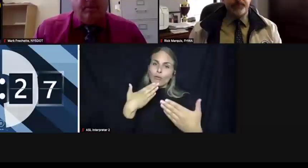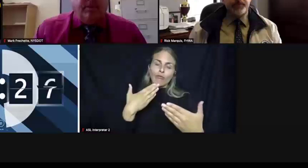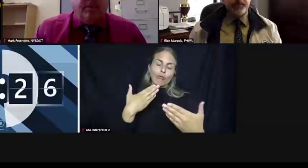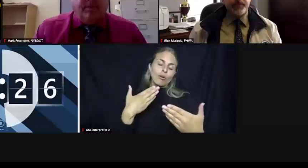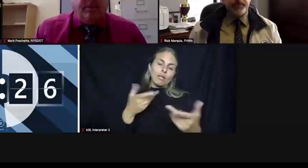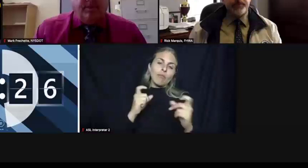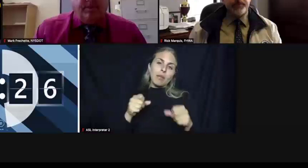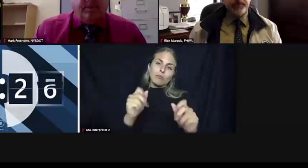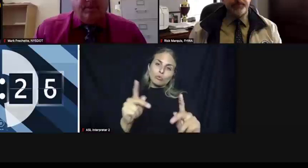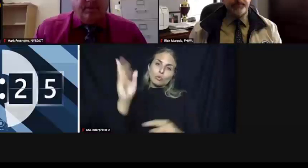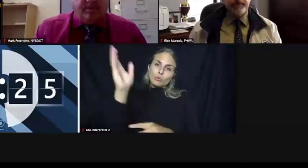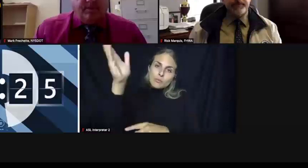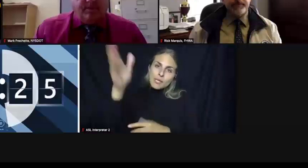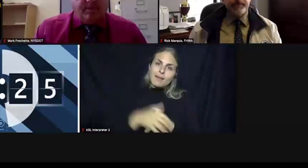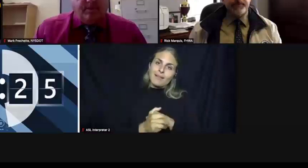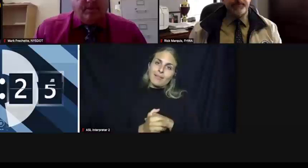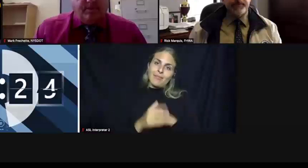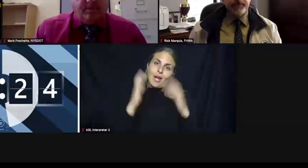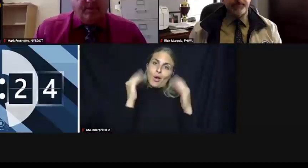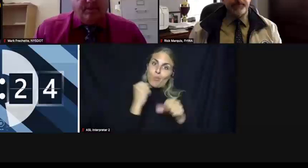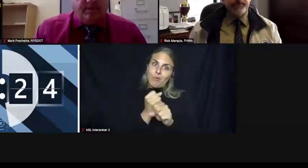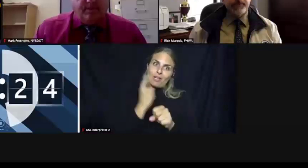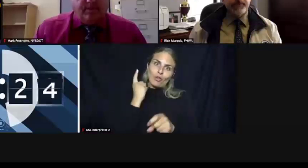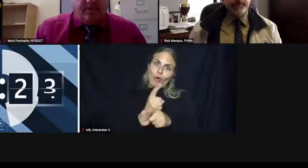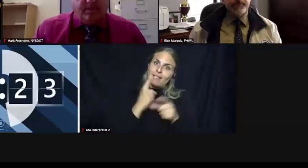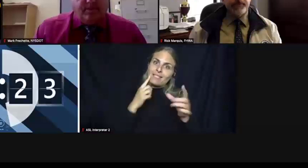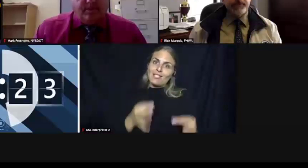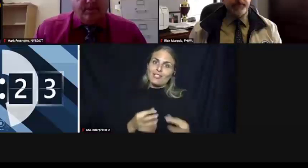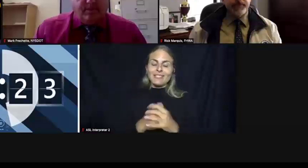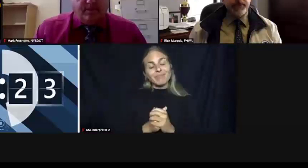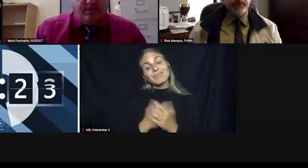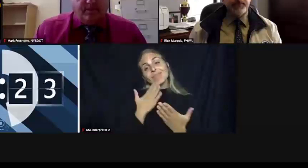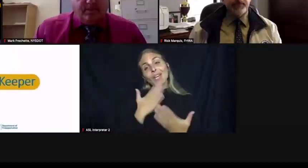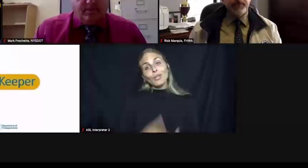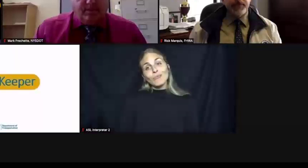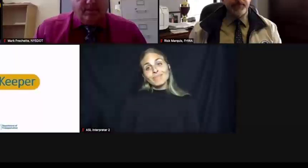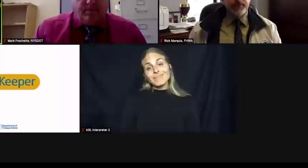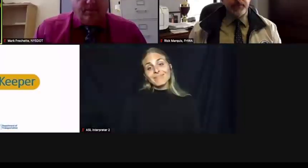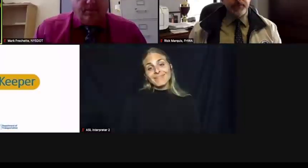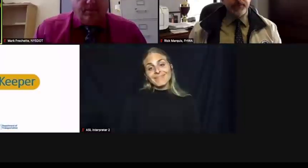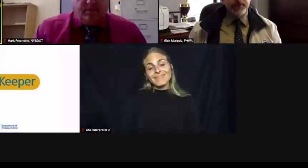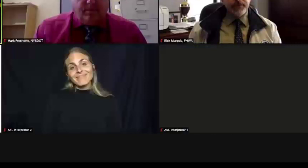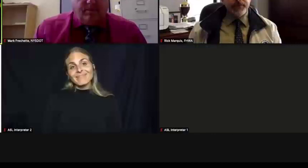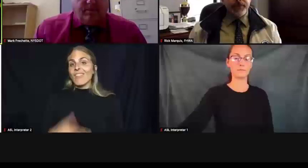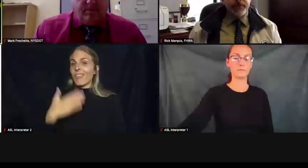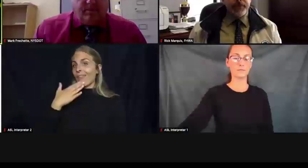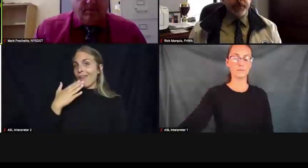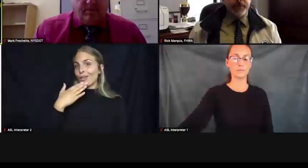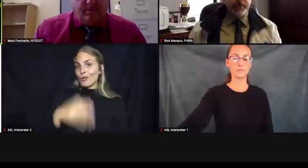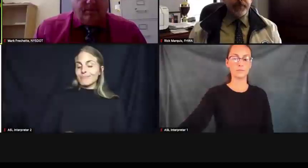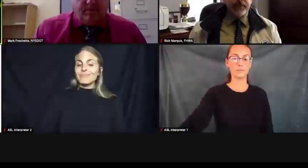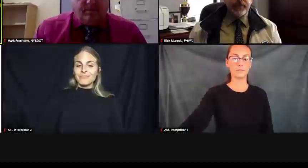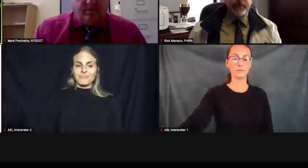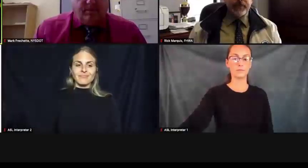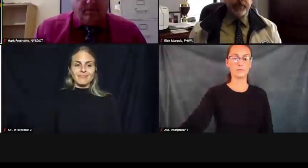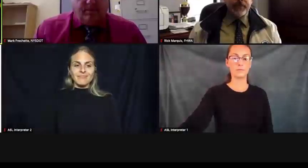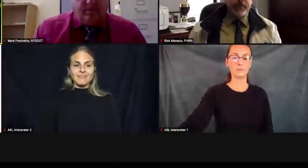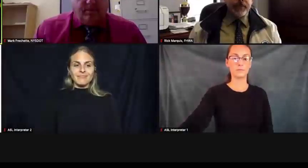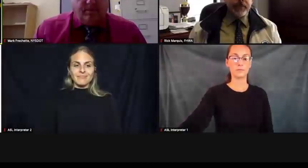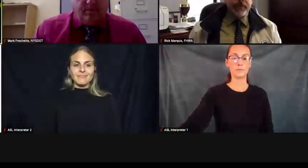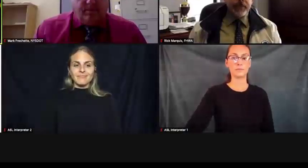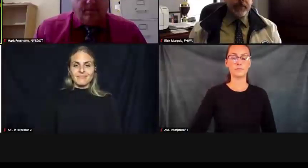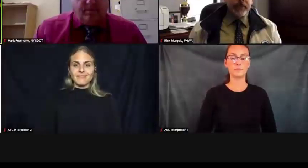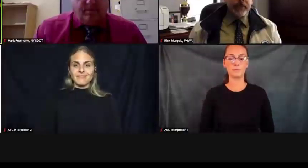calles. Gracias por darme la oportunidad de hablar y ojalá hagamos la decisión correcta.